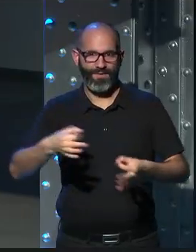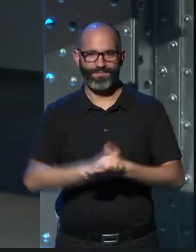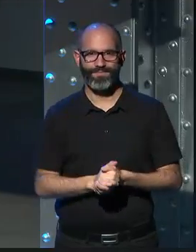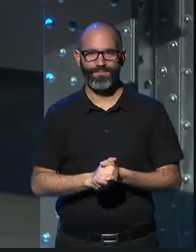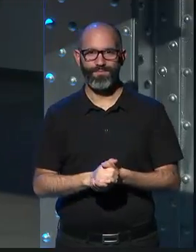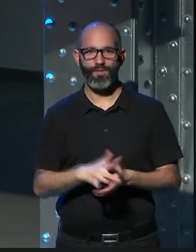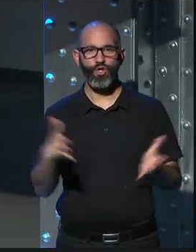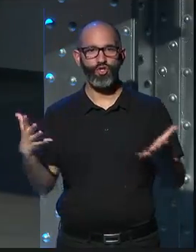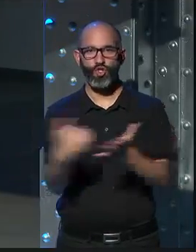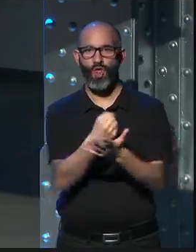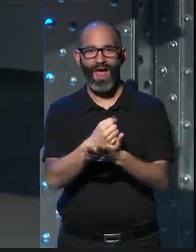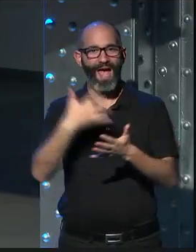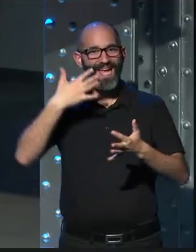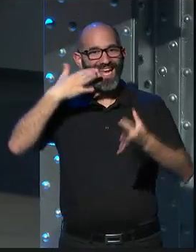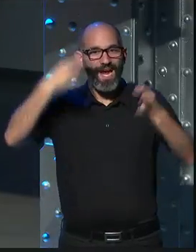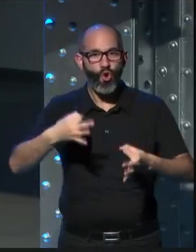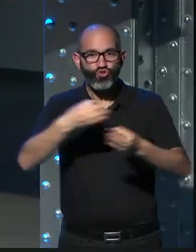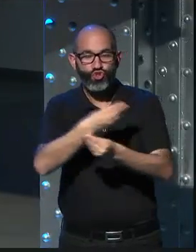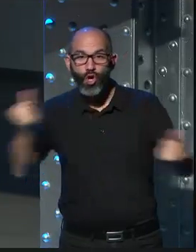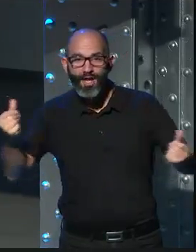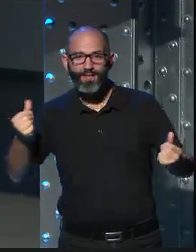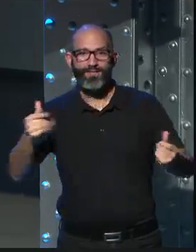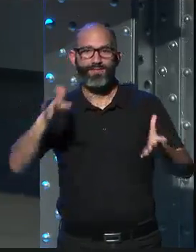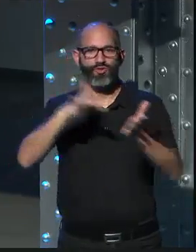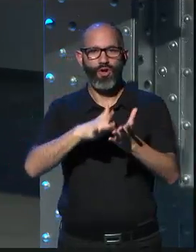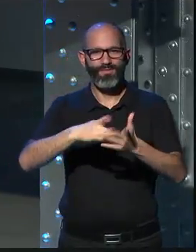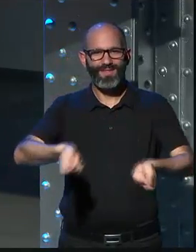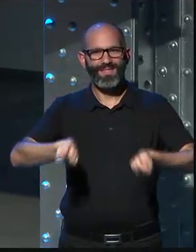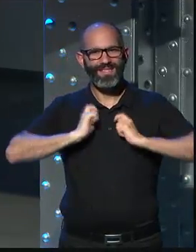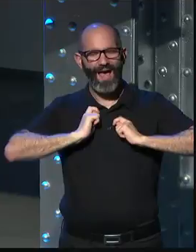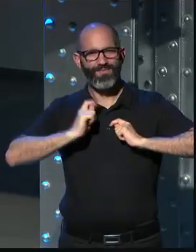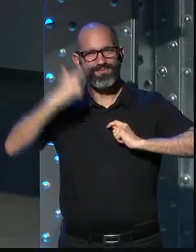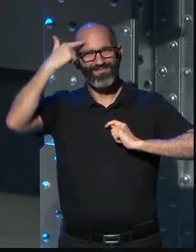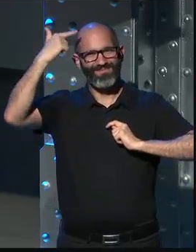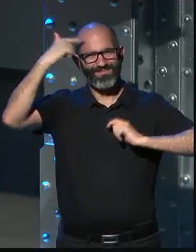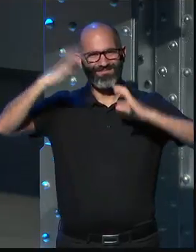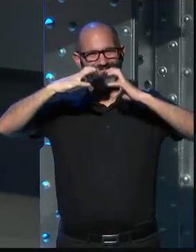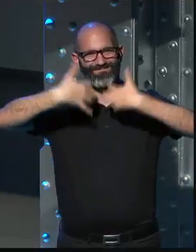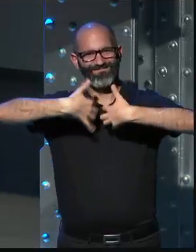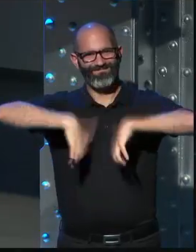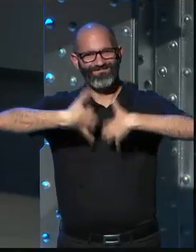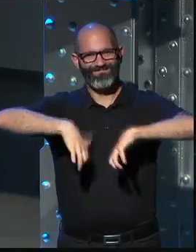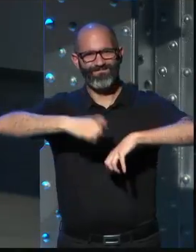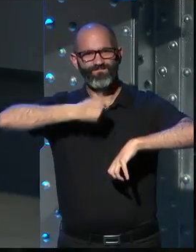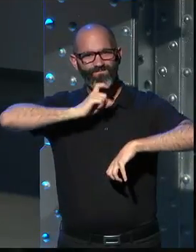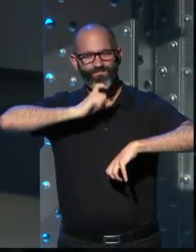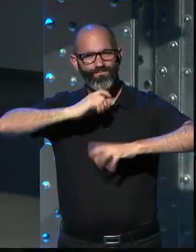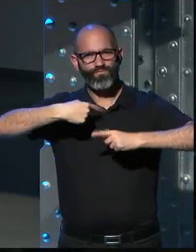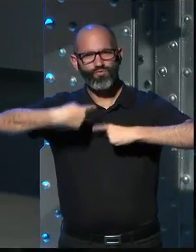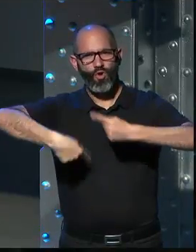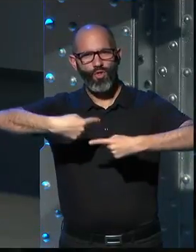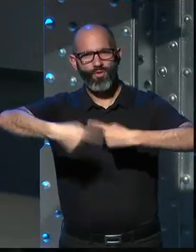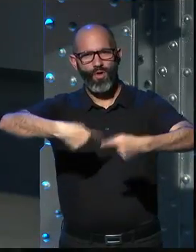una de estas ilusiones revela aspectos sobre cómo funciona nuestro cerebro en el día a día. Y